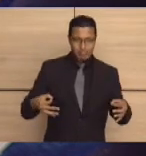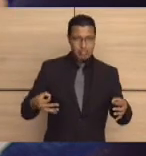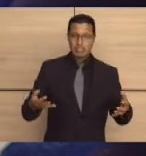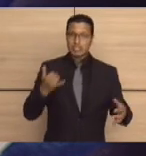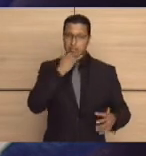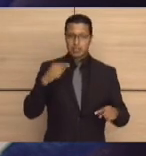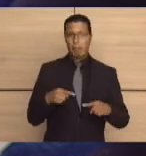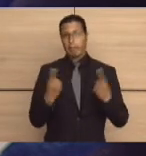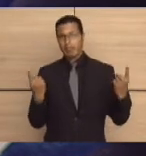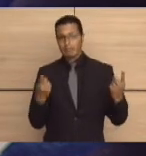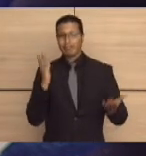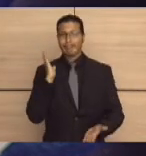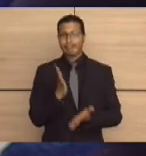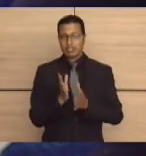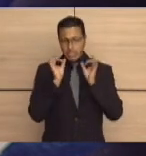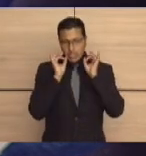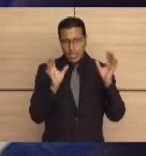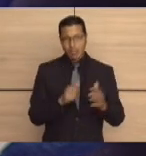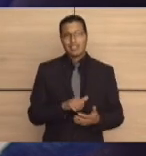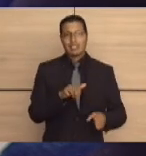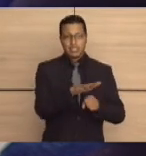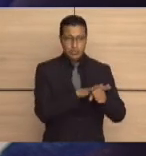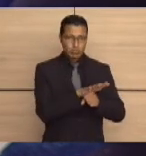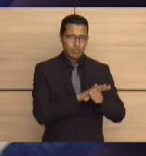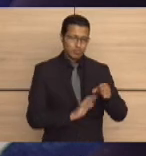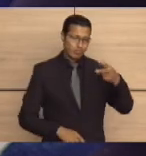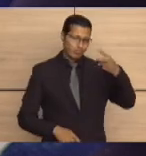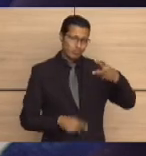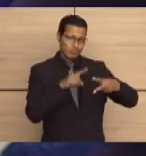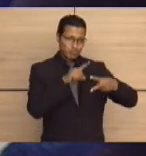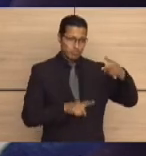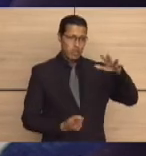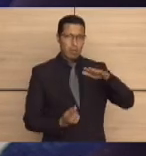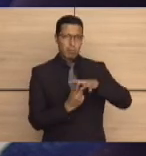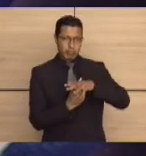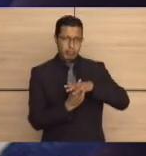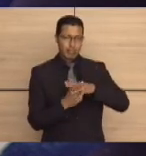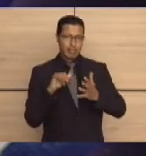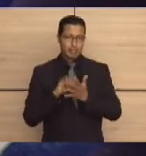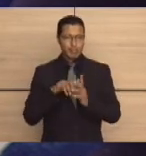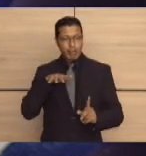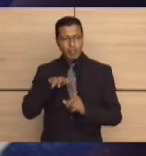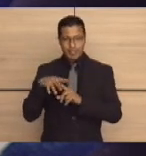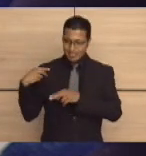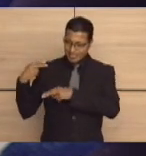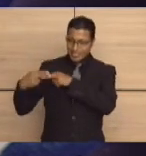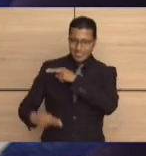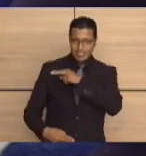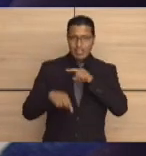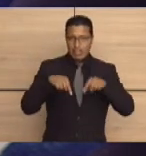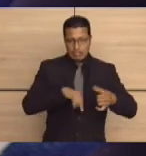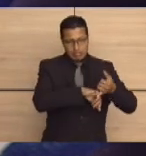se presenta una tragedia. Y fueron 2 momentos trágicos de nuestra historia los que se vivieron allí en plena